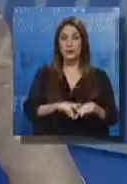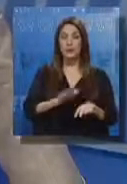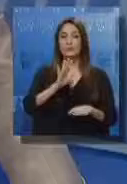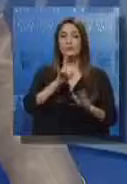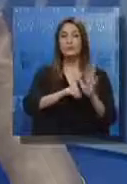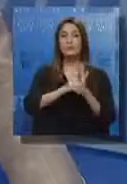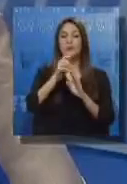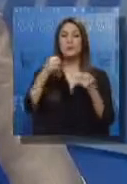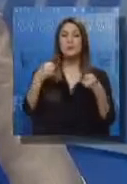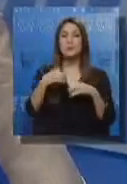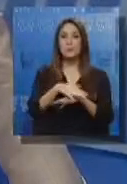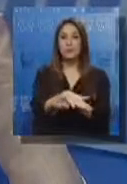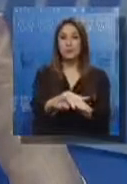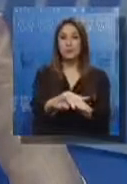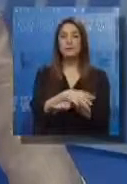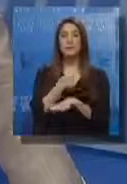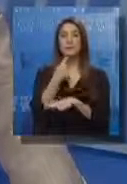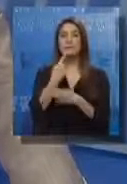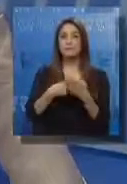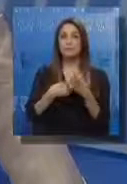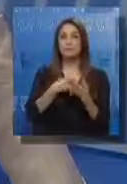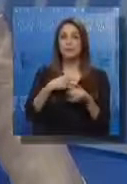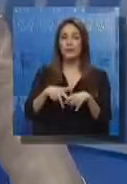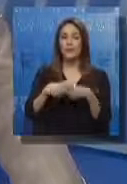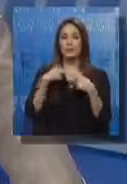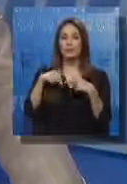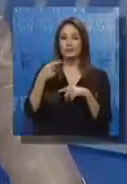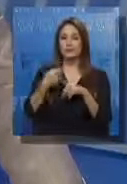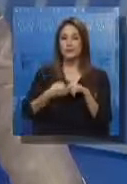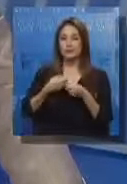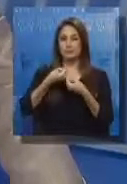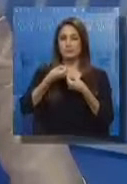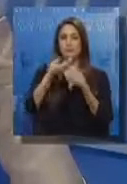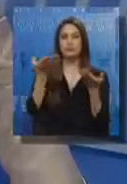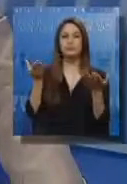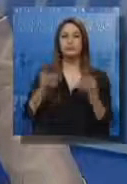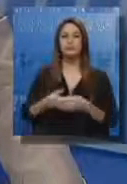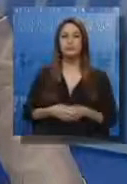Desarrollo, SEMPLADES, que fue presentado al comienzo de este mes.